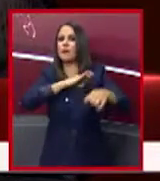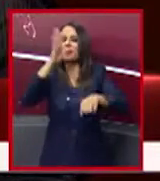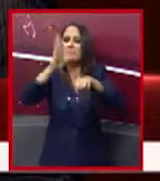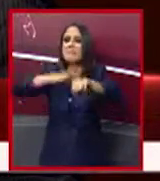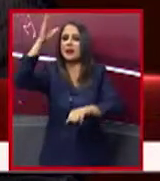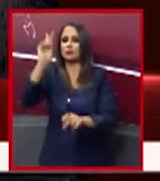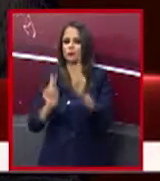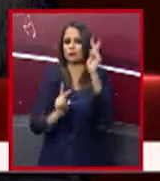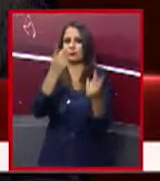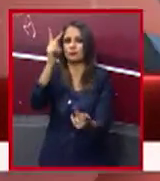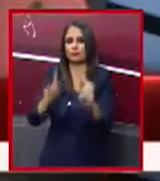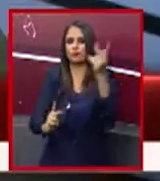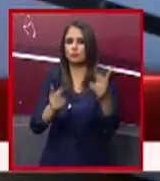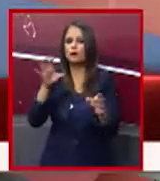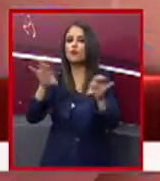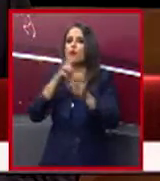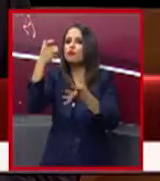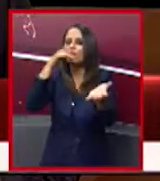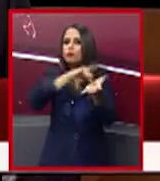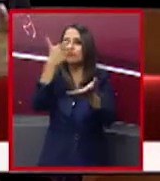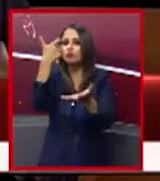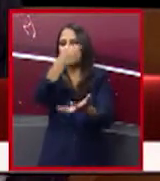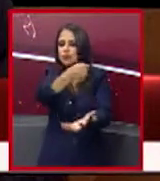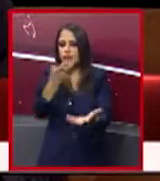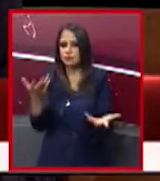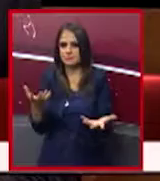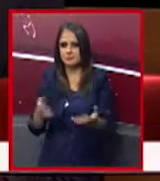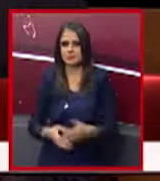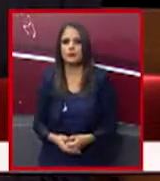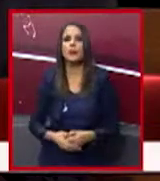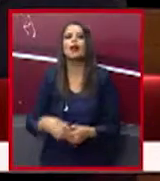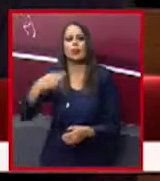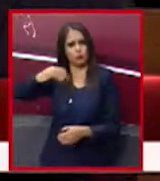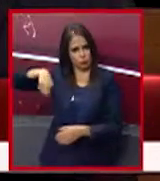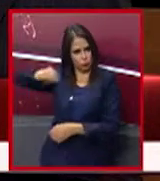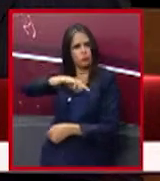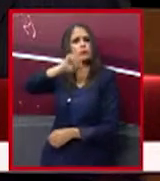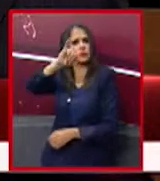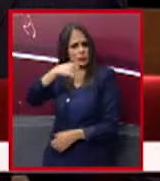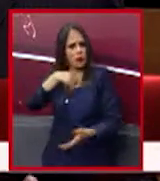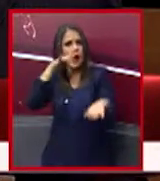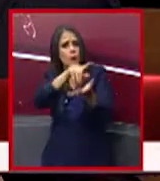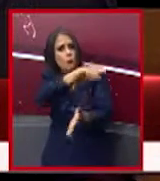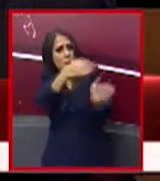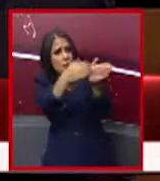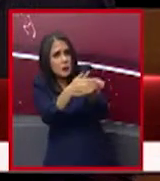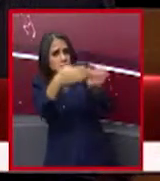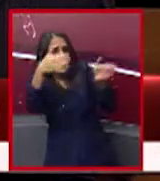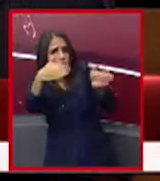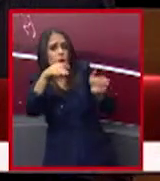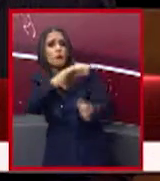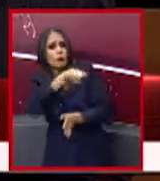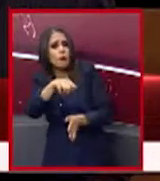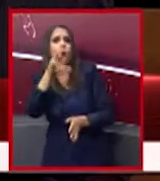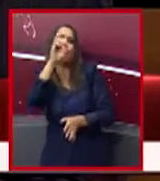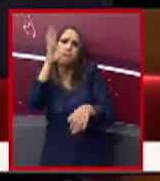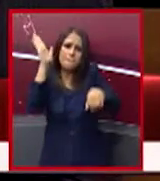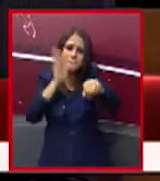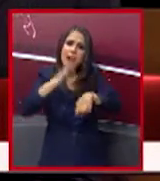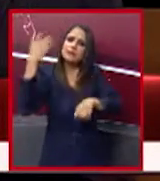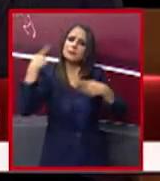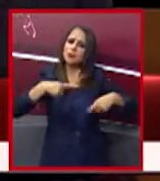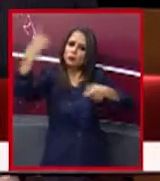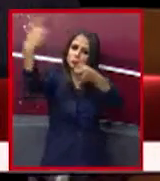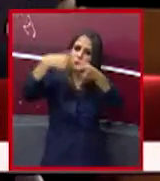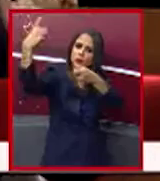que logren mayores ingresos? En la medida que podamos apoyar más a los pequeños productores, inclusive incorporar más pequeños productores,